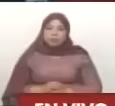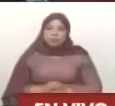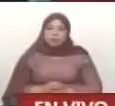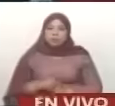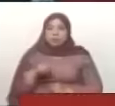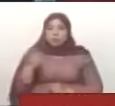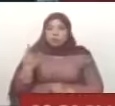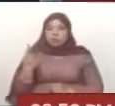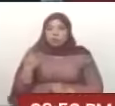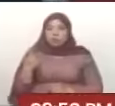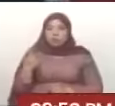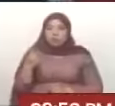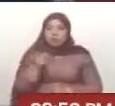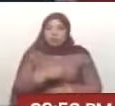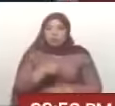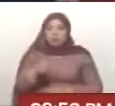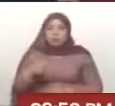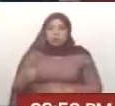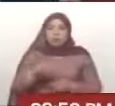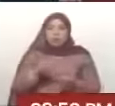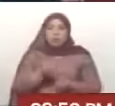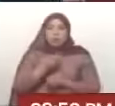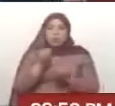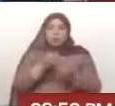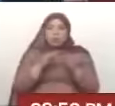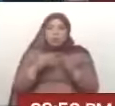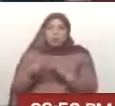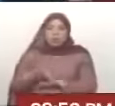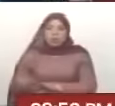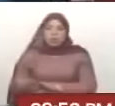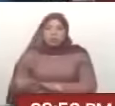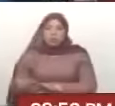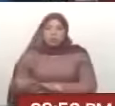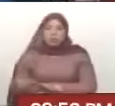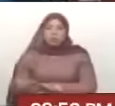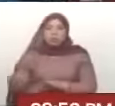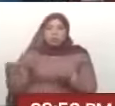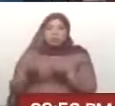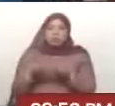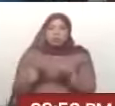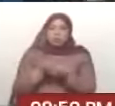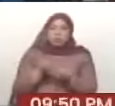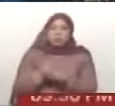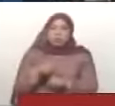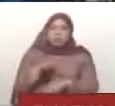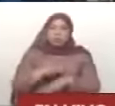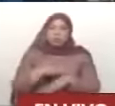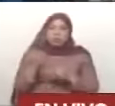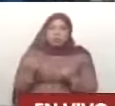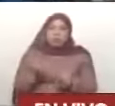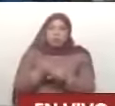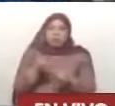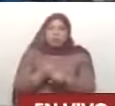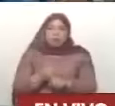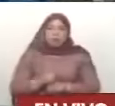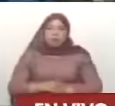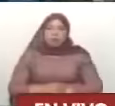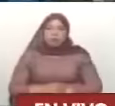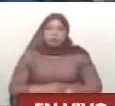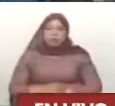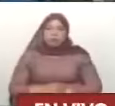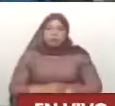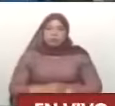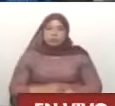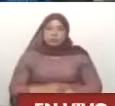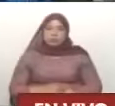Una por cada consejo comunal. Brigadas territoriales, Loyo, ¿qué me dice esta jornada? Sí, presidente,